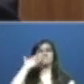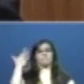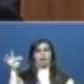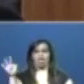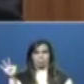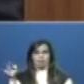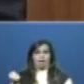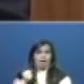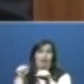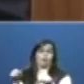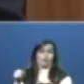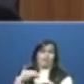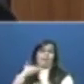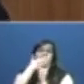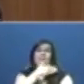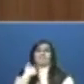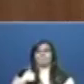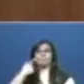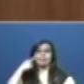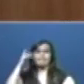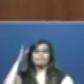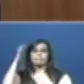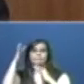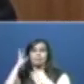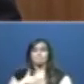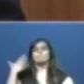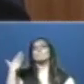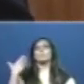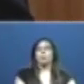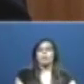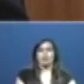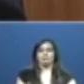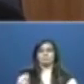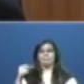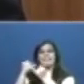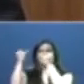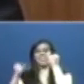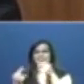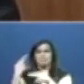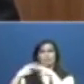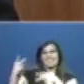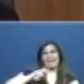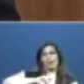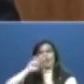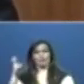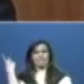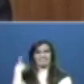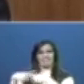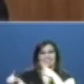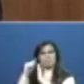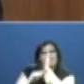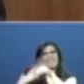expectativas que allí se habían levantado sobre la posibilidad de aplicar a la crisis otras políticas y medidas